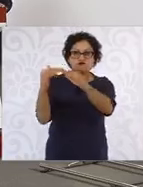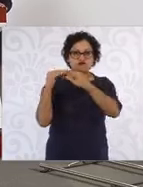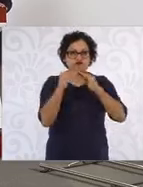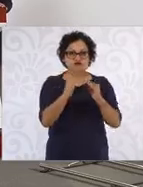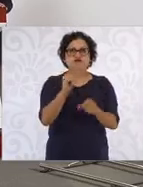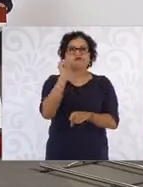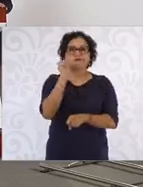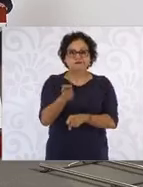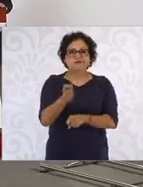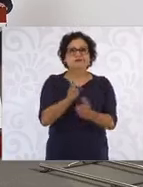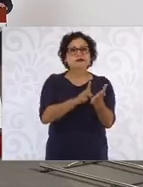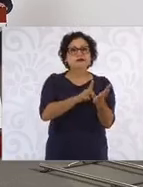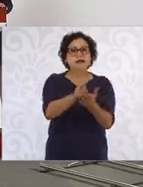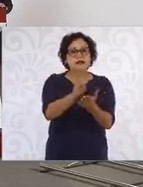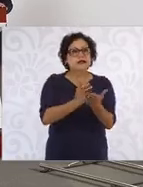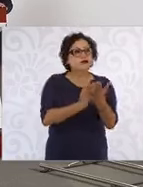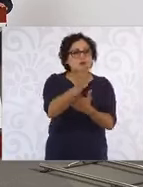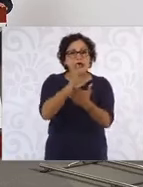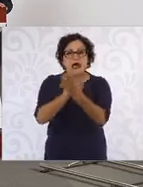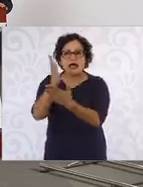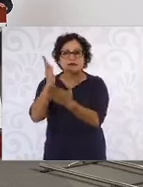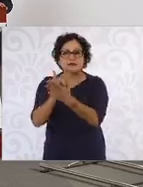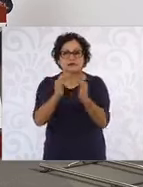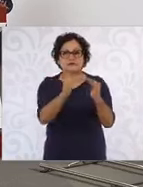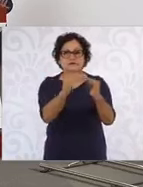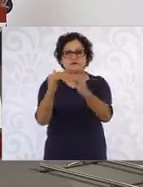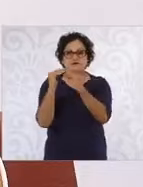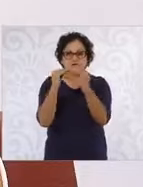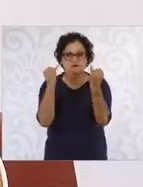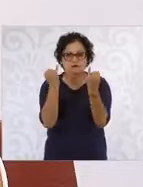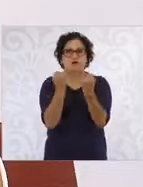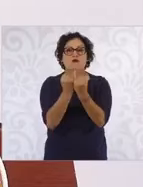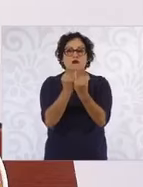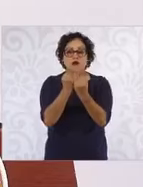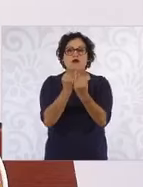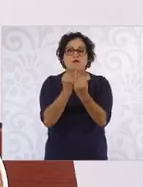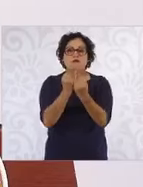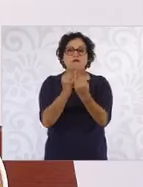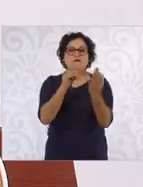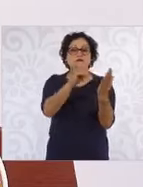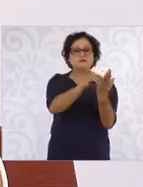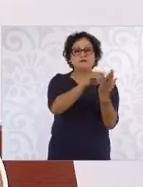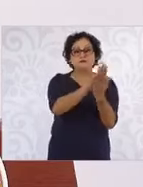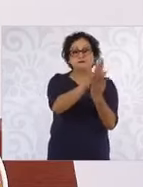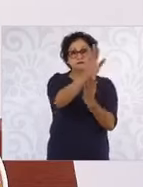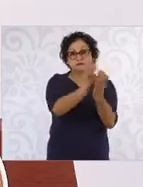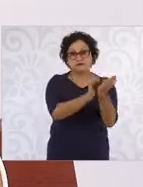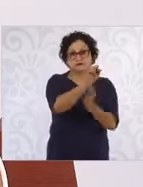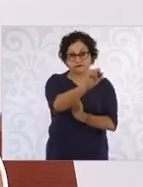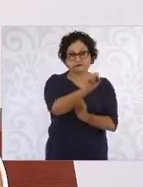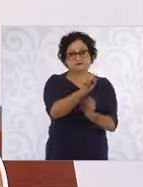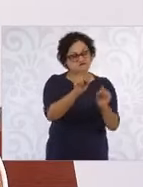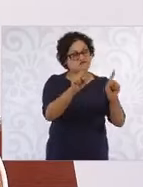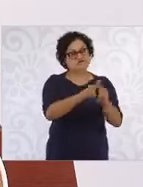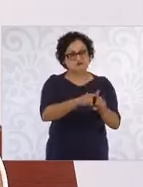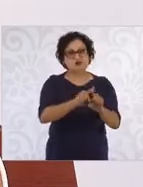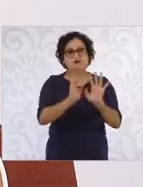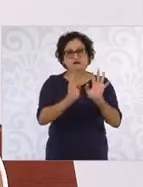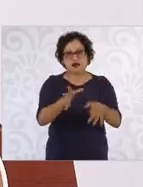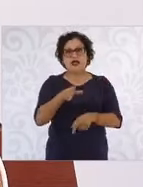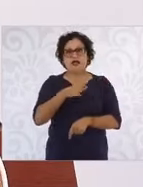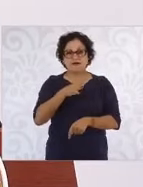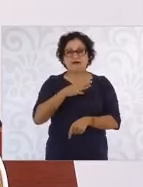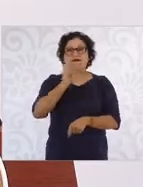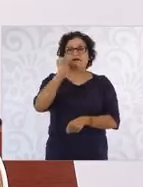el acceso a derechos y oportunidades. Se garantiza también en la Constitución, como lo he resumido anteriormente, una vida libre